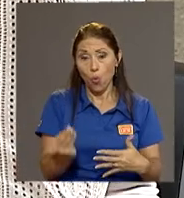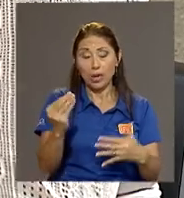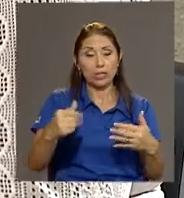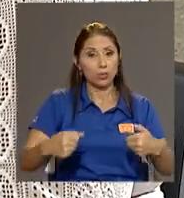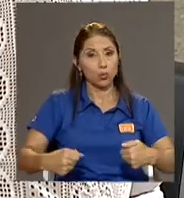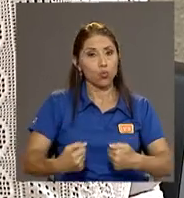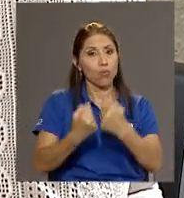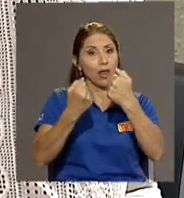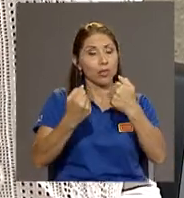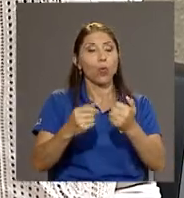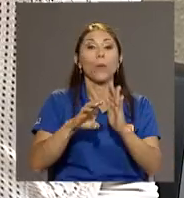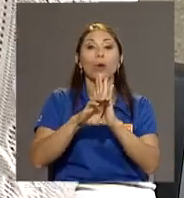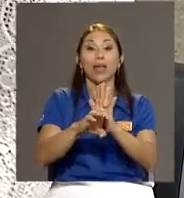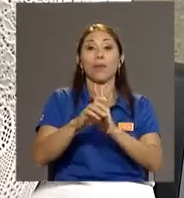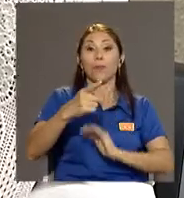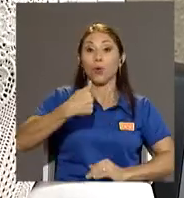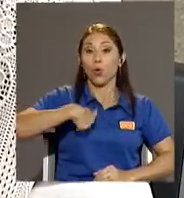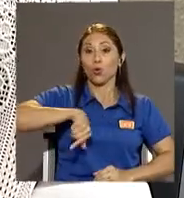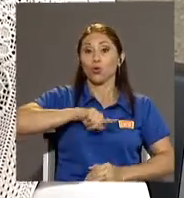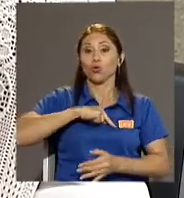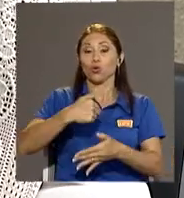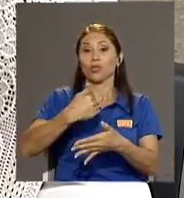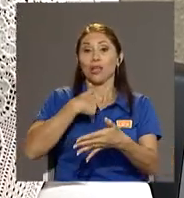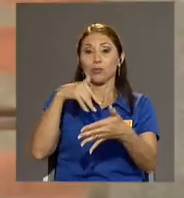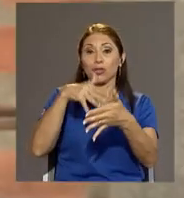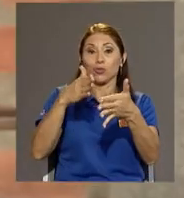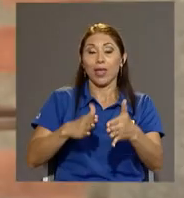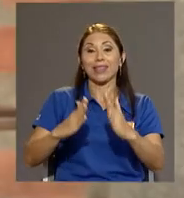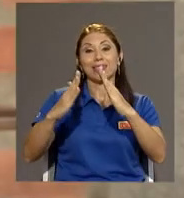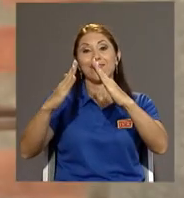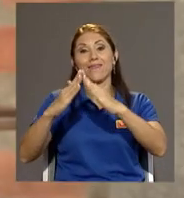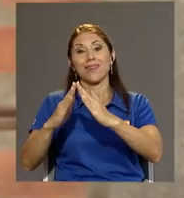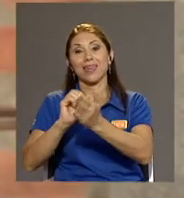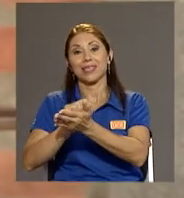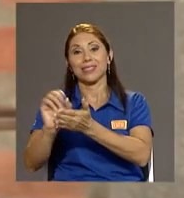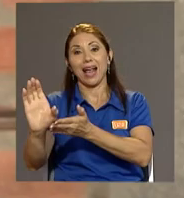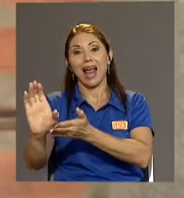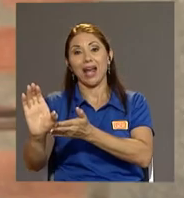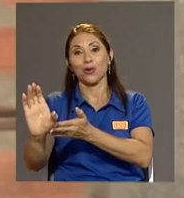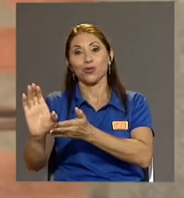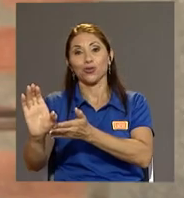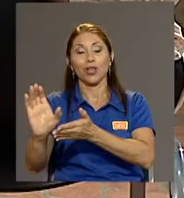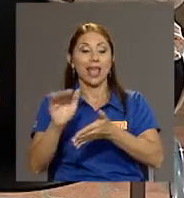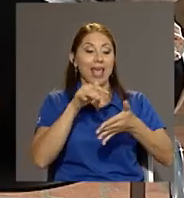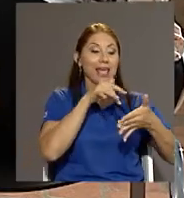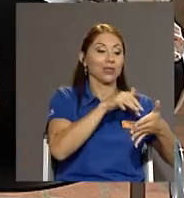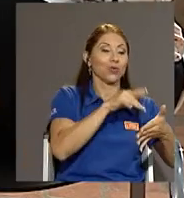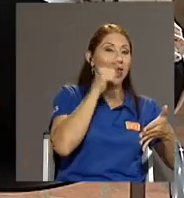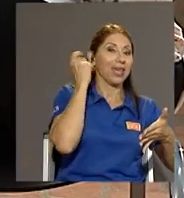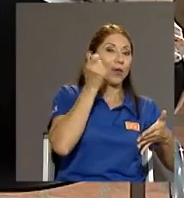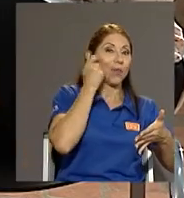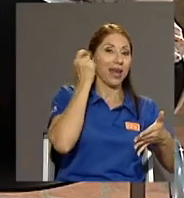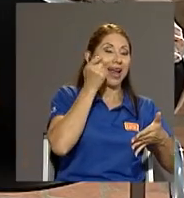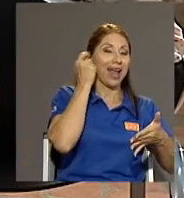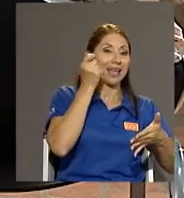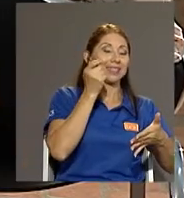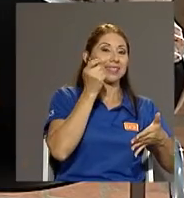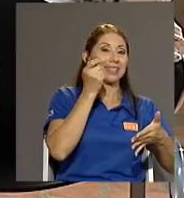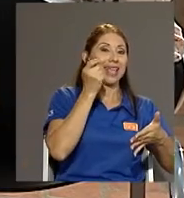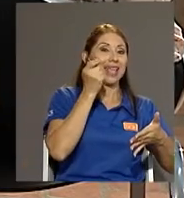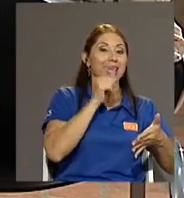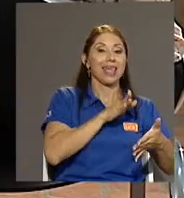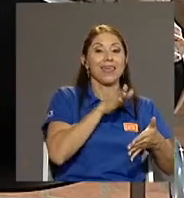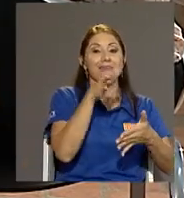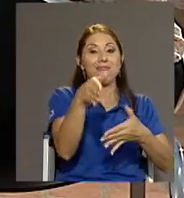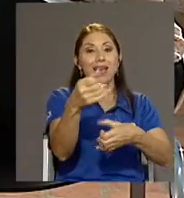estudiantes que viven en San Carlos, estudian en Invenio, Guanacaste, y hacen su práctica en